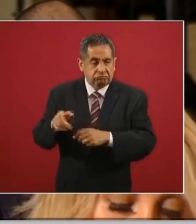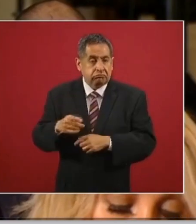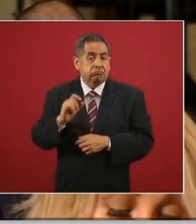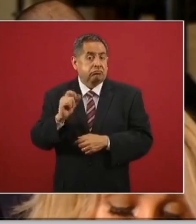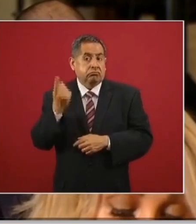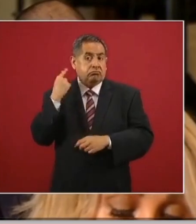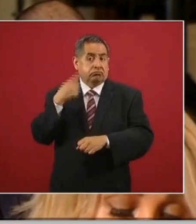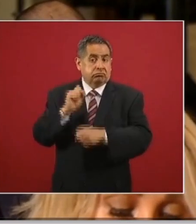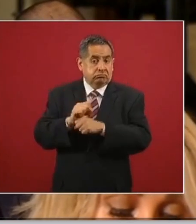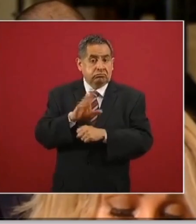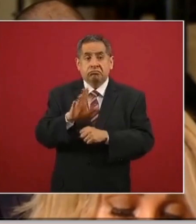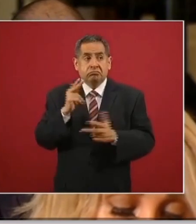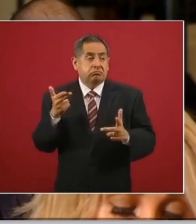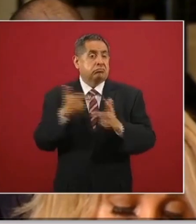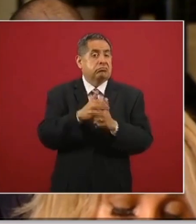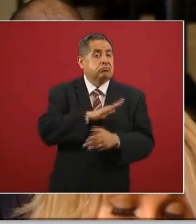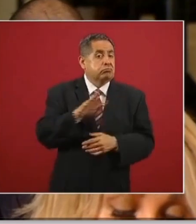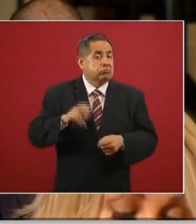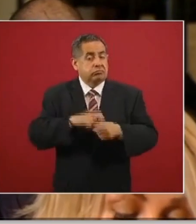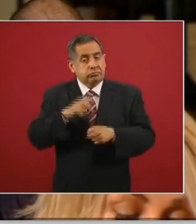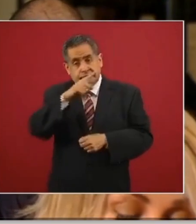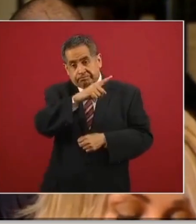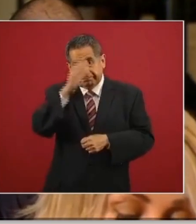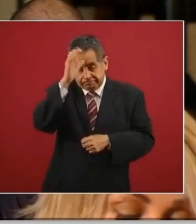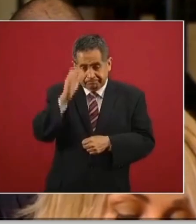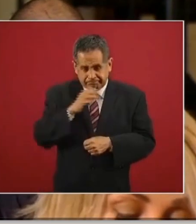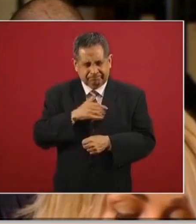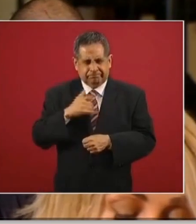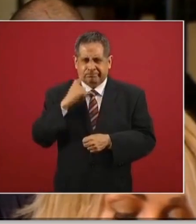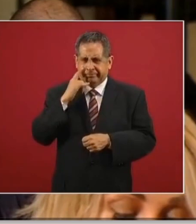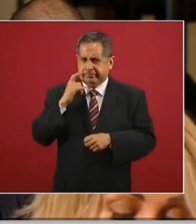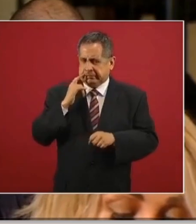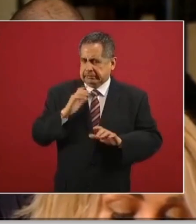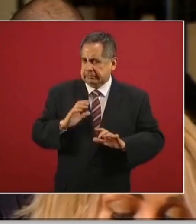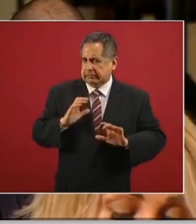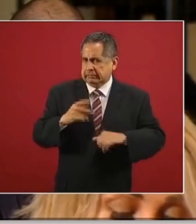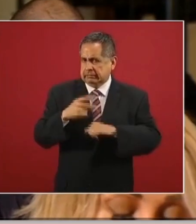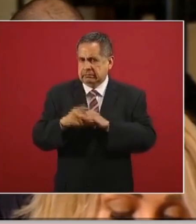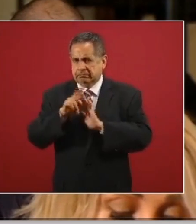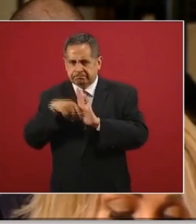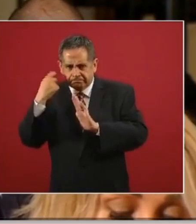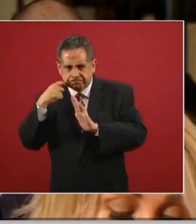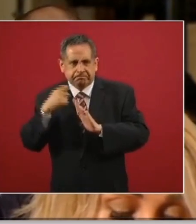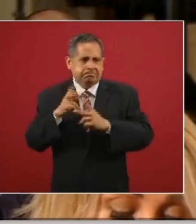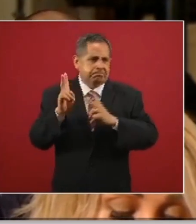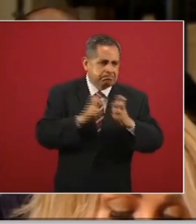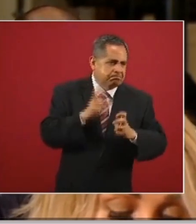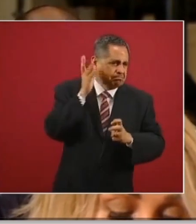un periodista en Coahuila. Y bueno, empieza a enradecerse todo este tema entre videos, grabaciones,